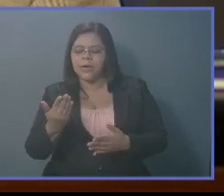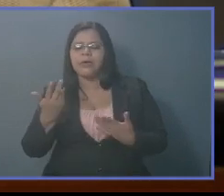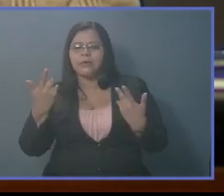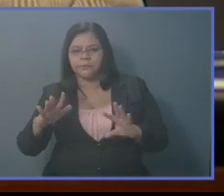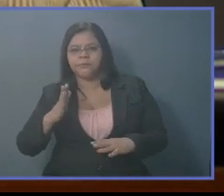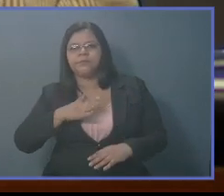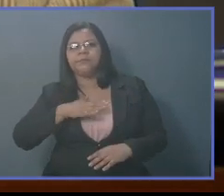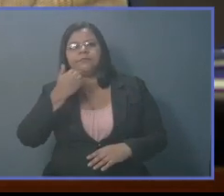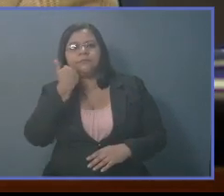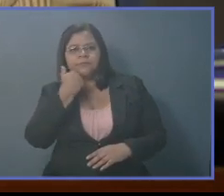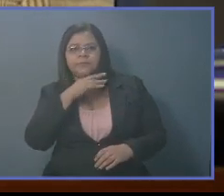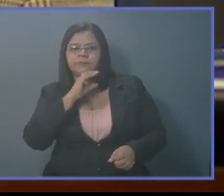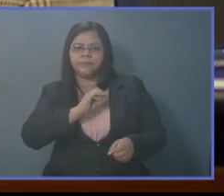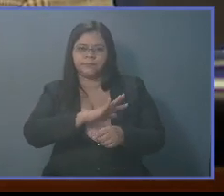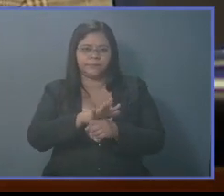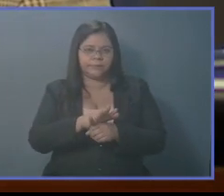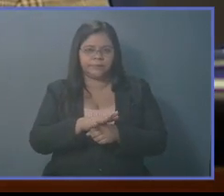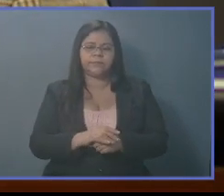COVID-19.